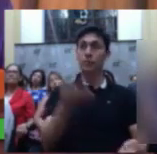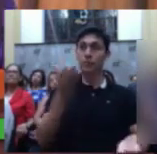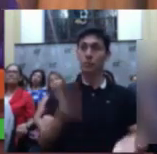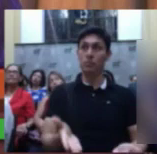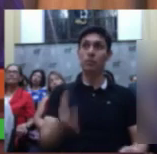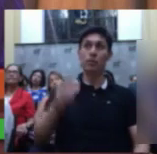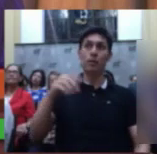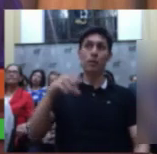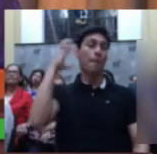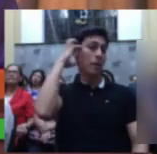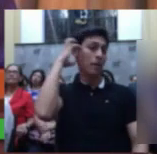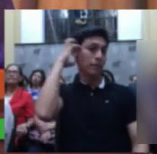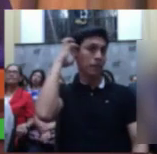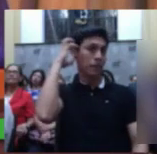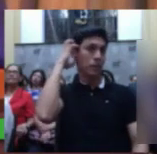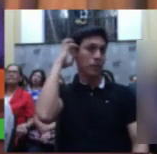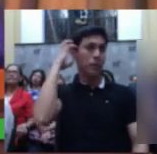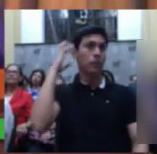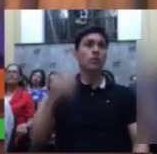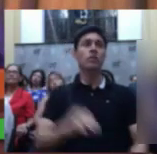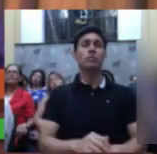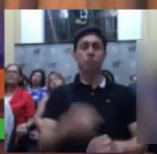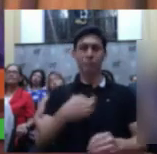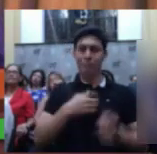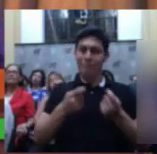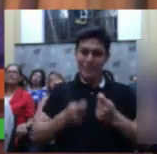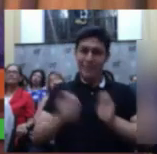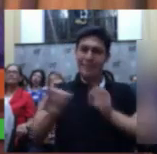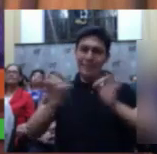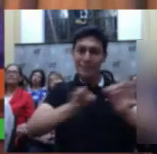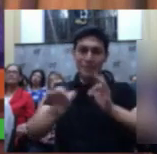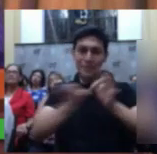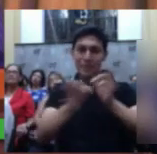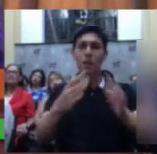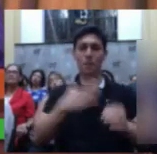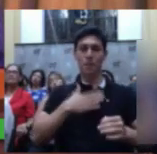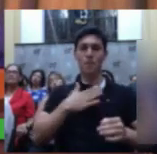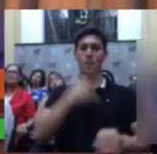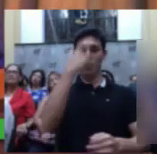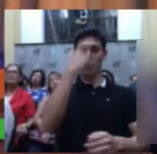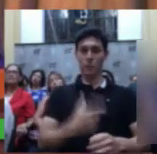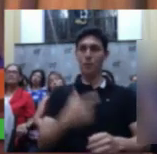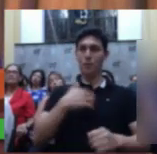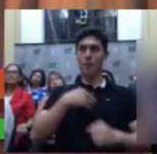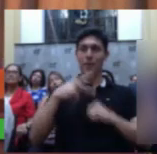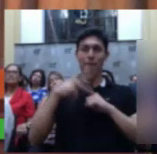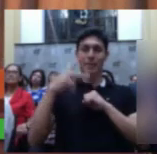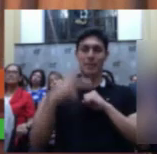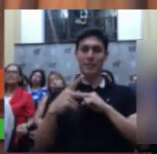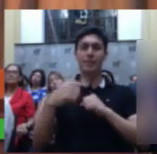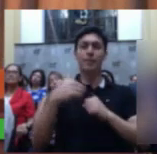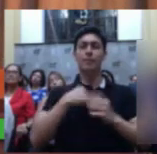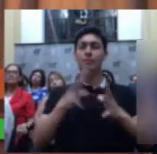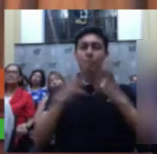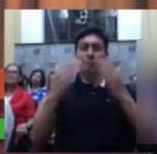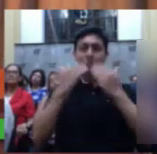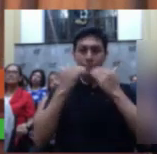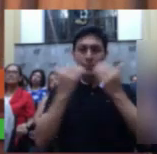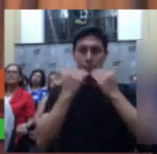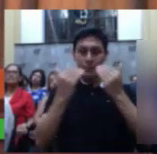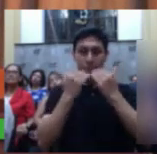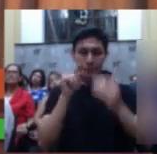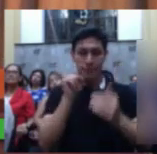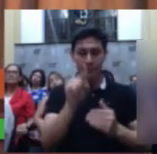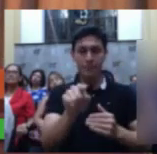alcanza ajustadamente para tratar de explicar, como vecino, la dimensión de mi agradecimiento